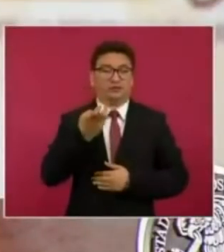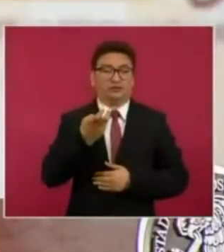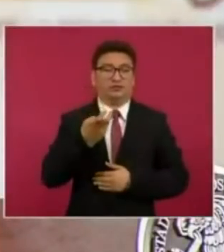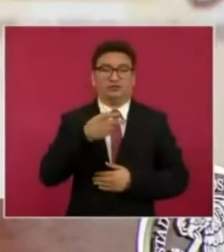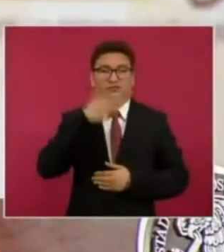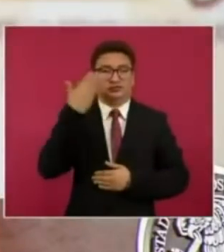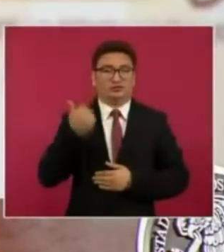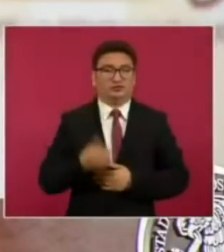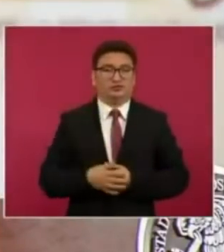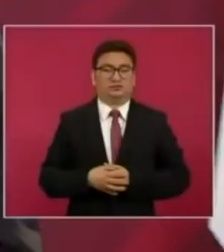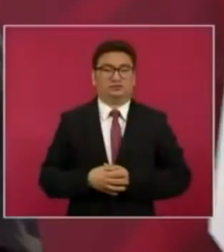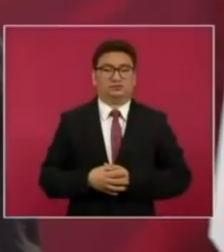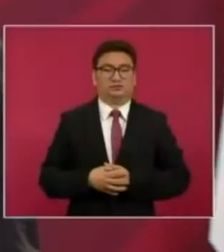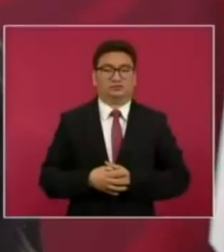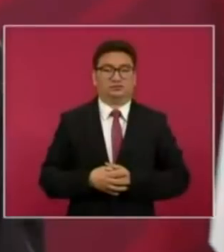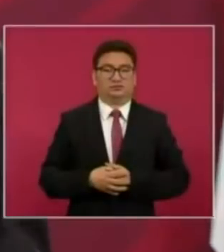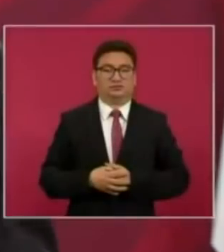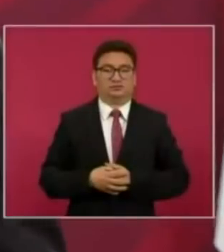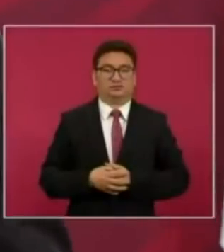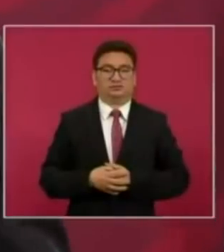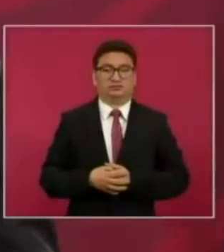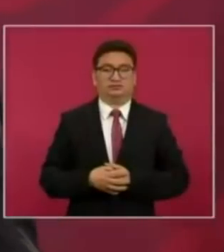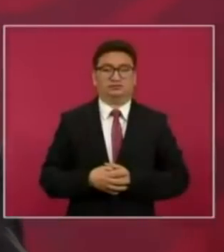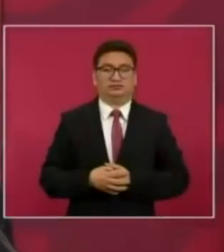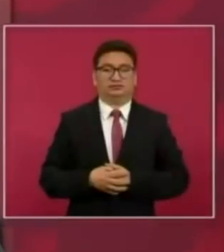porque no tengo yo